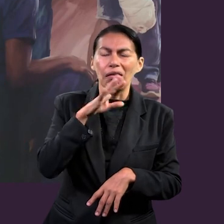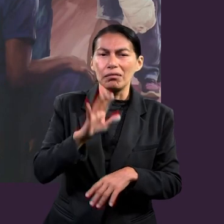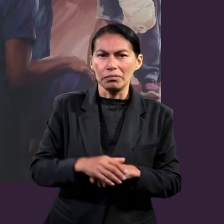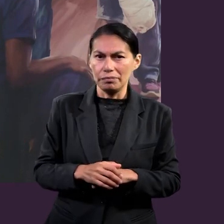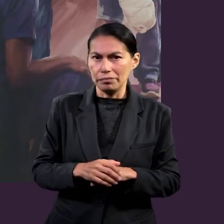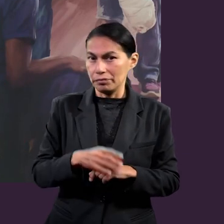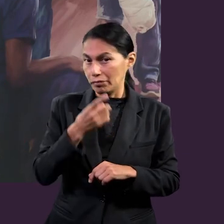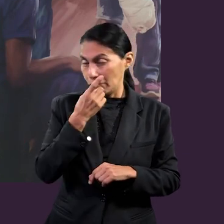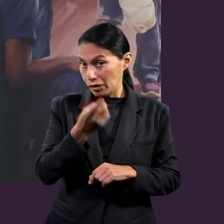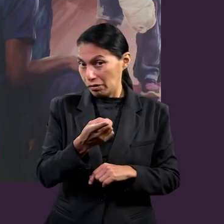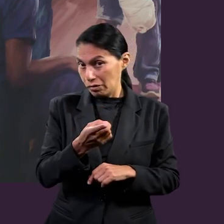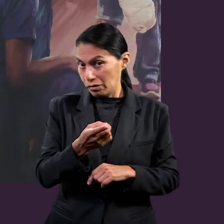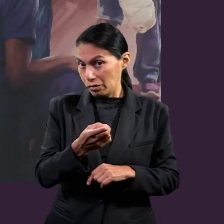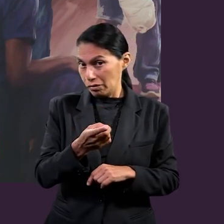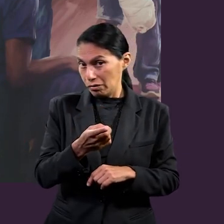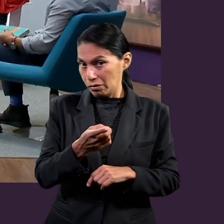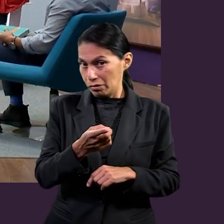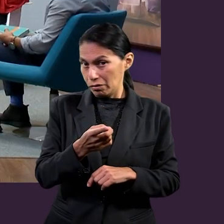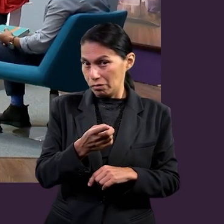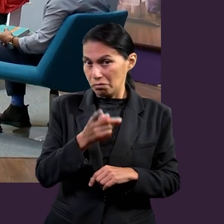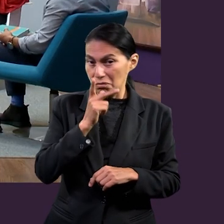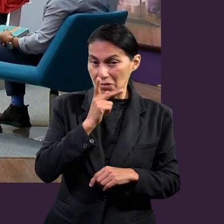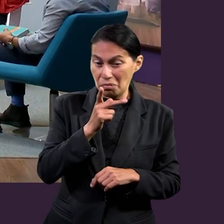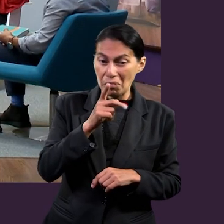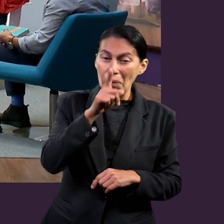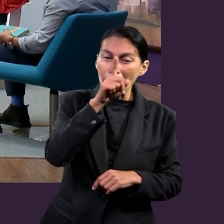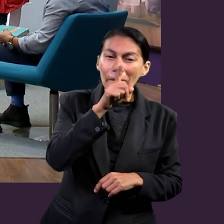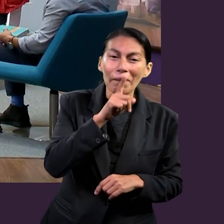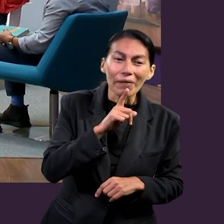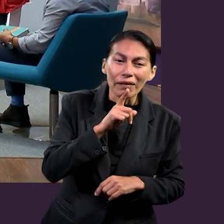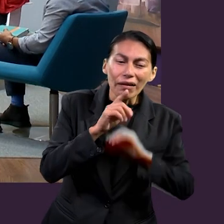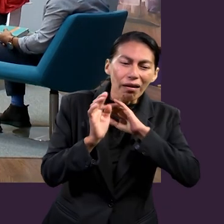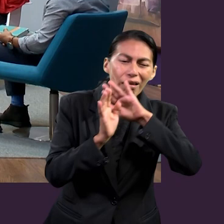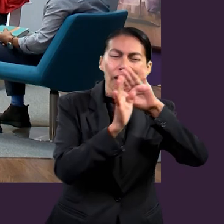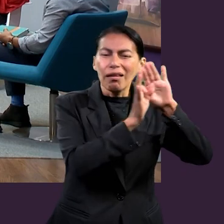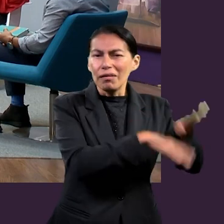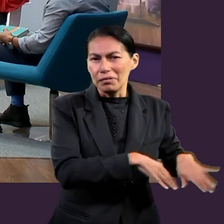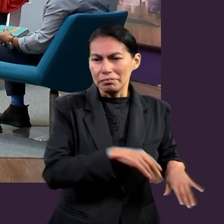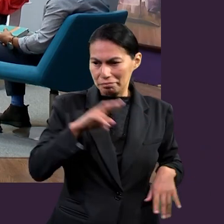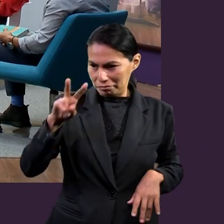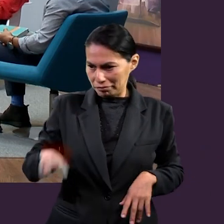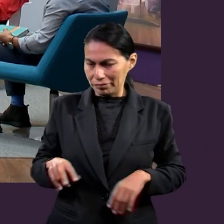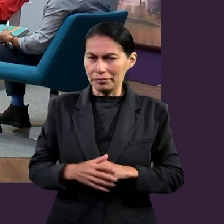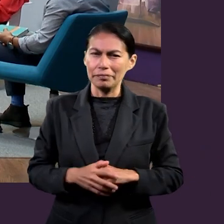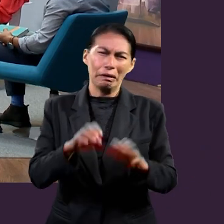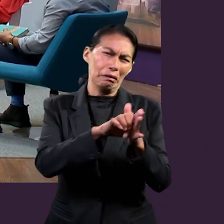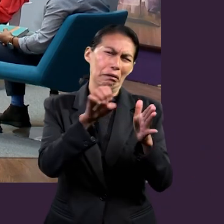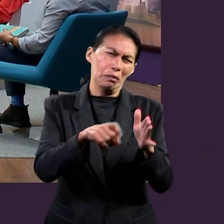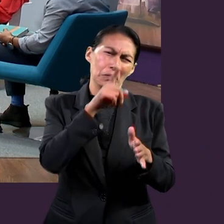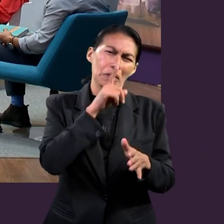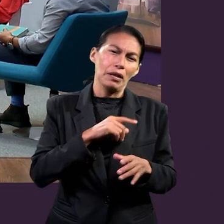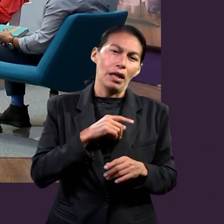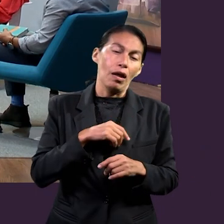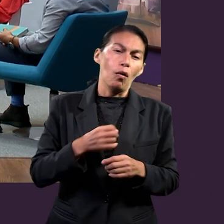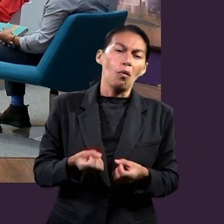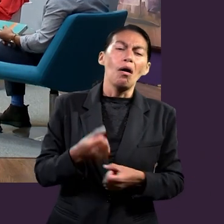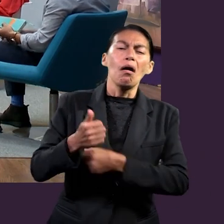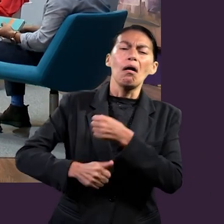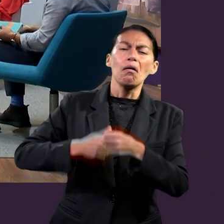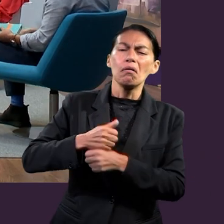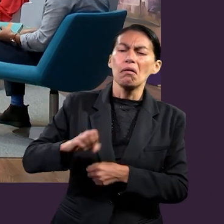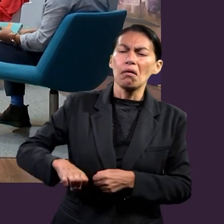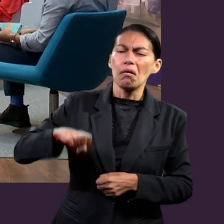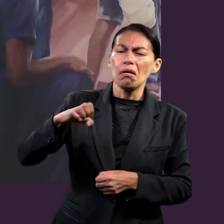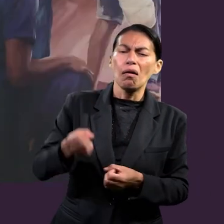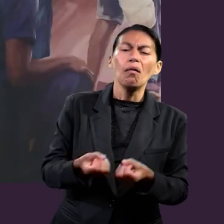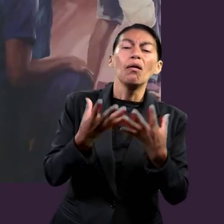interesante. Dice, por lo cual, desechando la mentira, habla verdad. Y mentira no es decir, ¿cuántos años tienes y